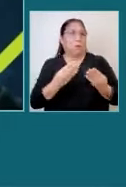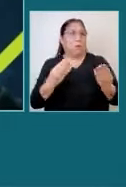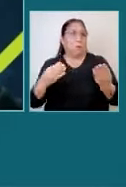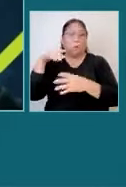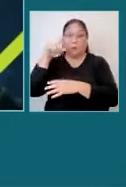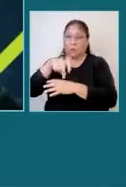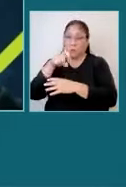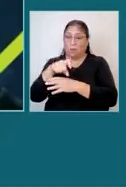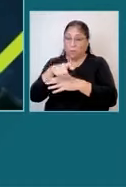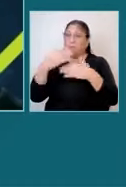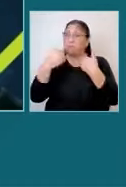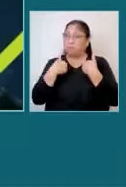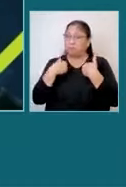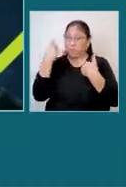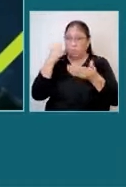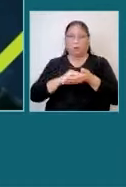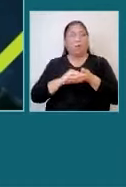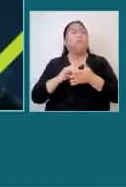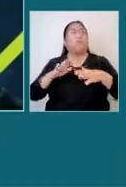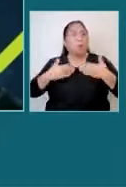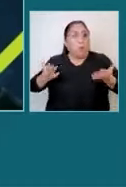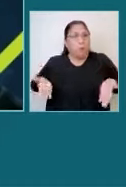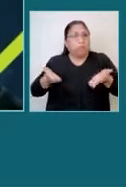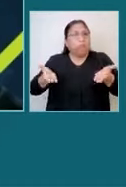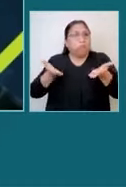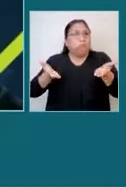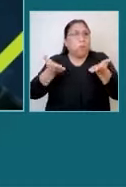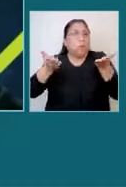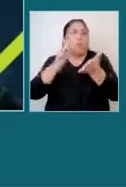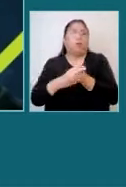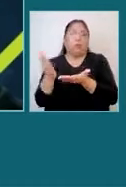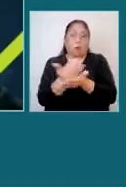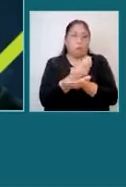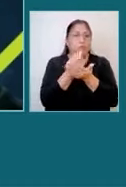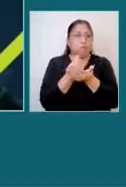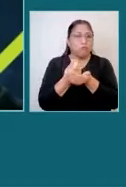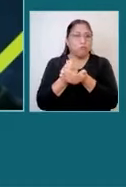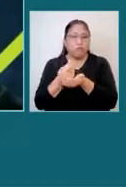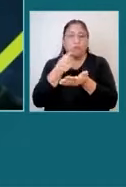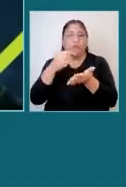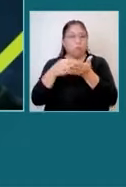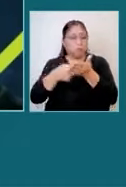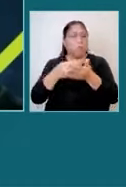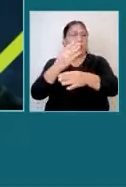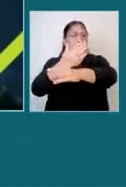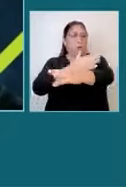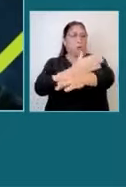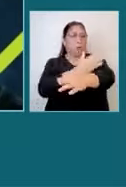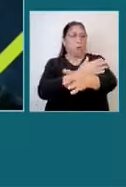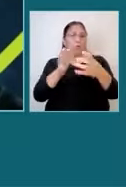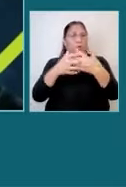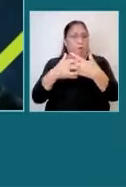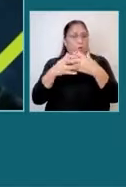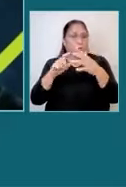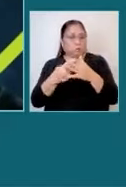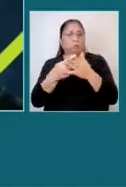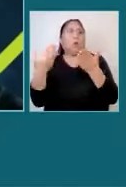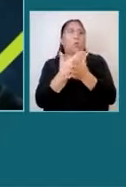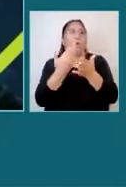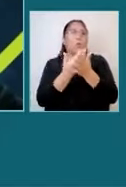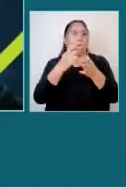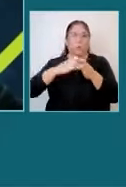para precisamente impulsar con capital el desarrollo de emprendimientos y de